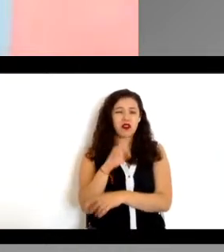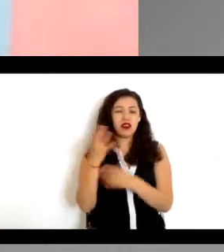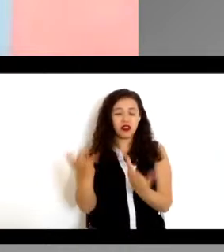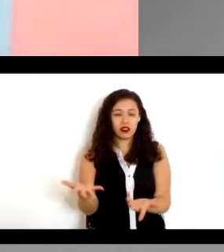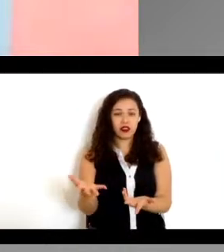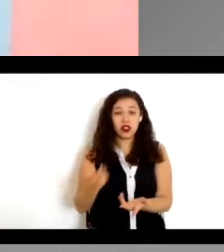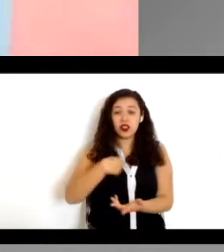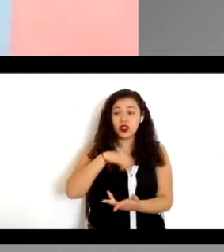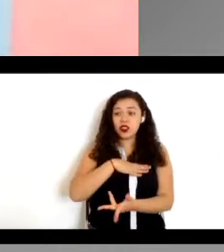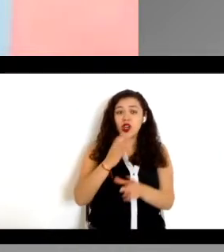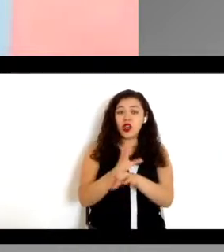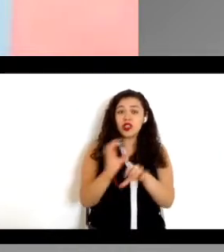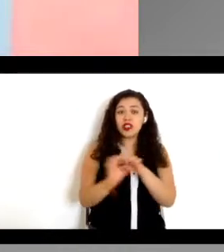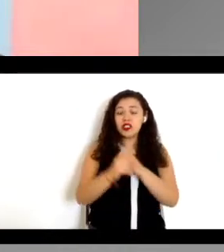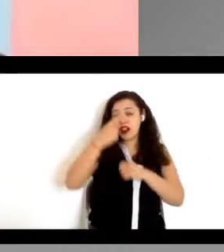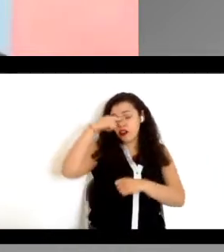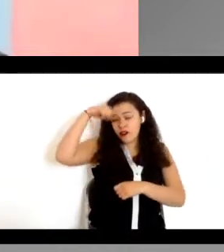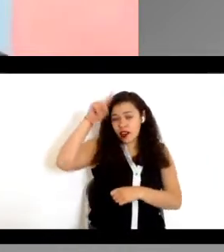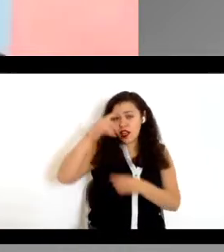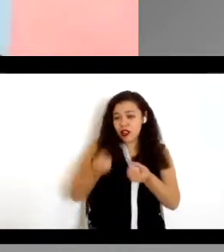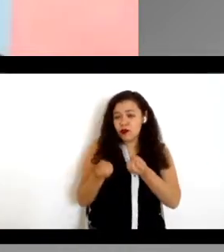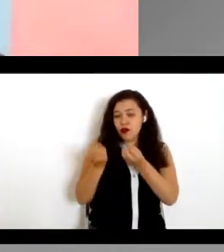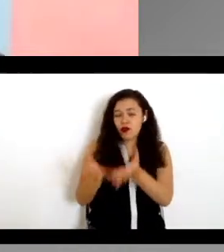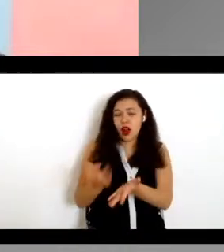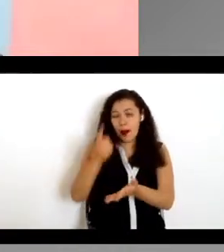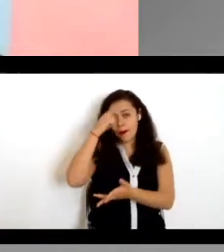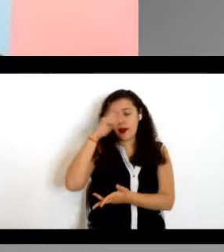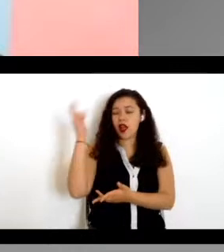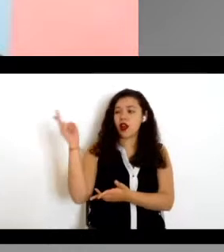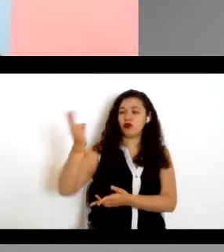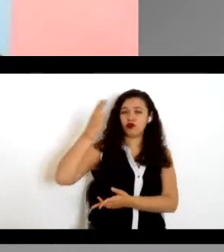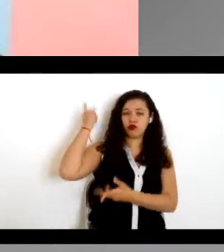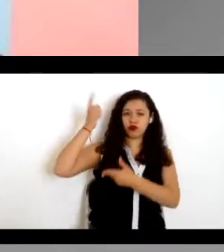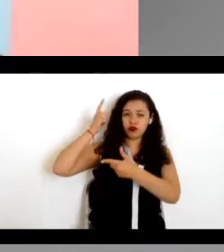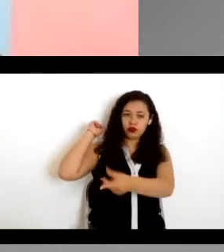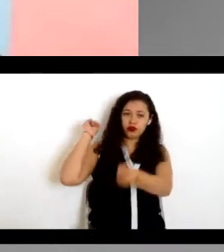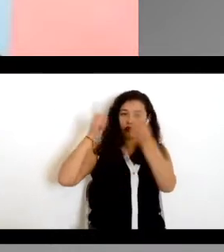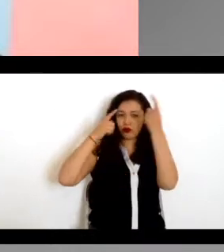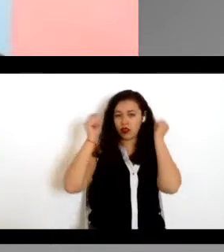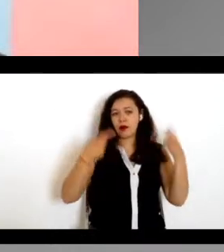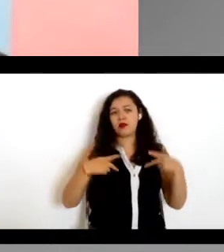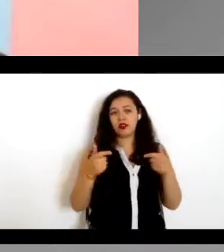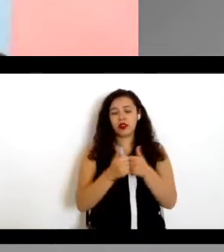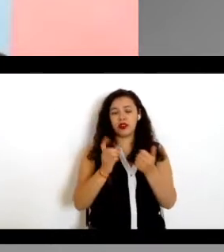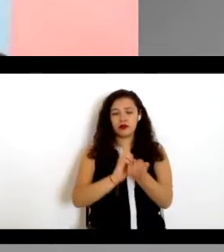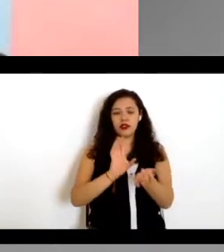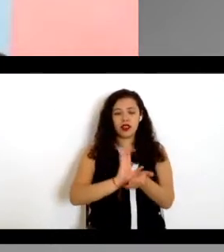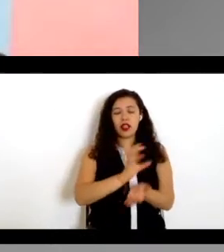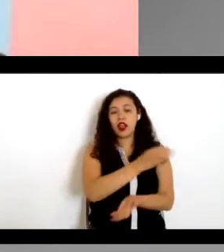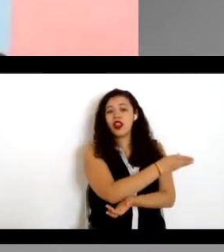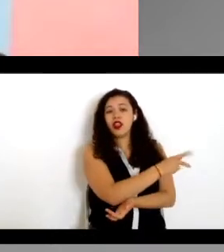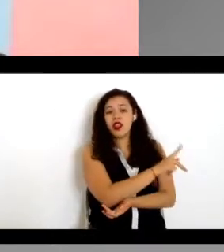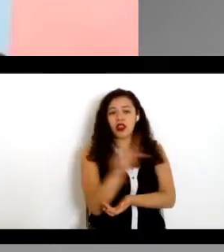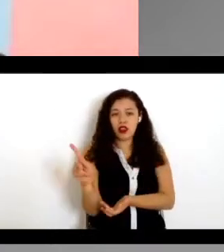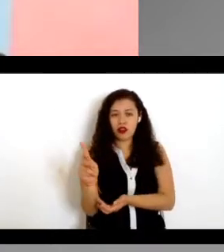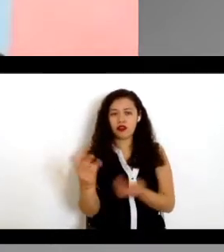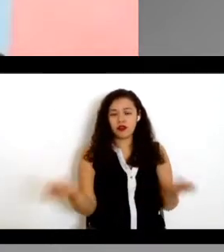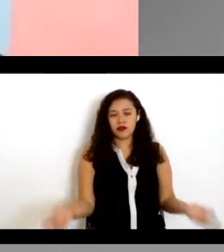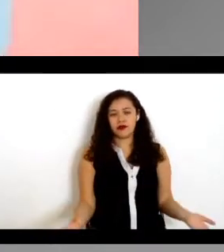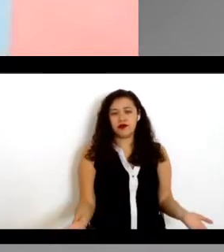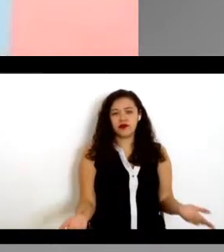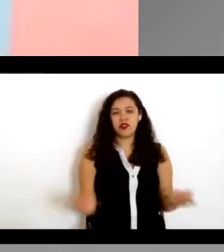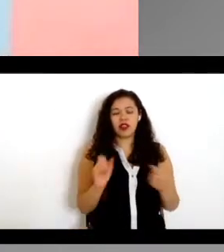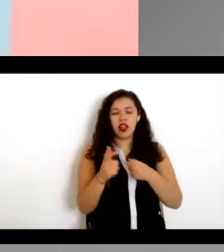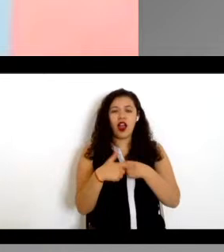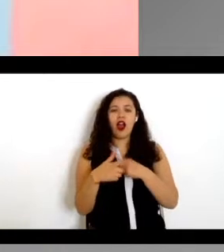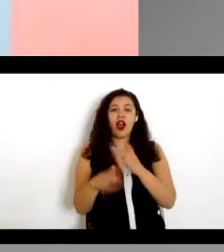que incluso lleguen a un nivel universitario todas las personas con discapacidad y no se conviertan en un